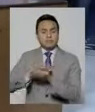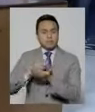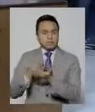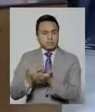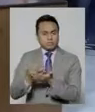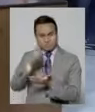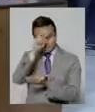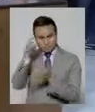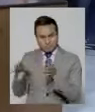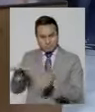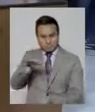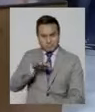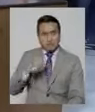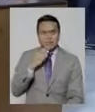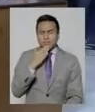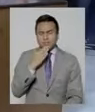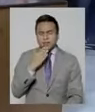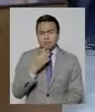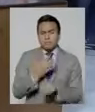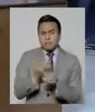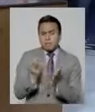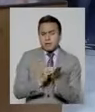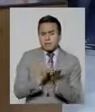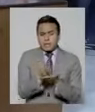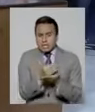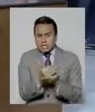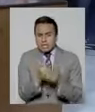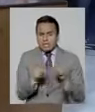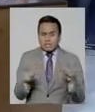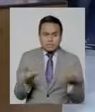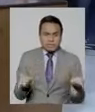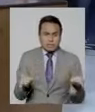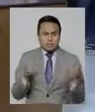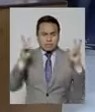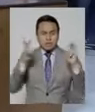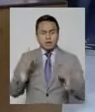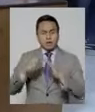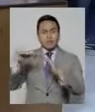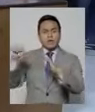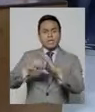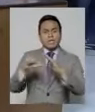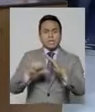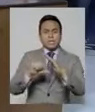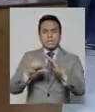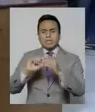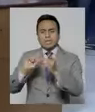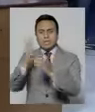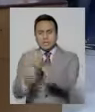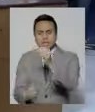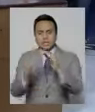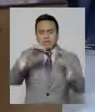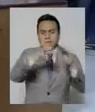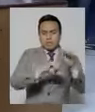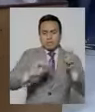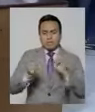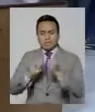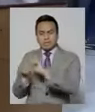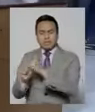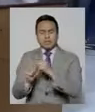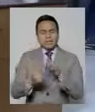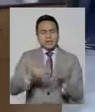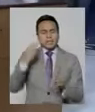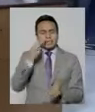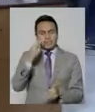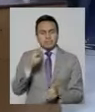Y también, si es que quizás van a tomar alguna otra estrategia distinta a estas cuarentenas más dinámicas que habíamos visto